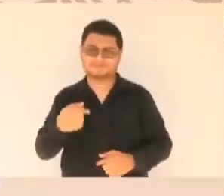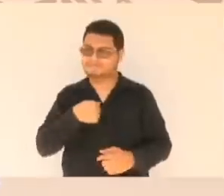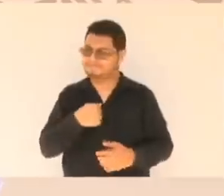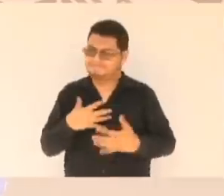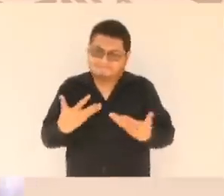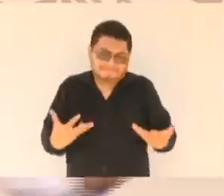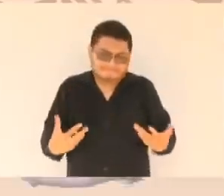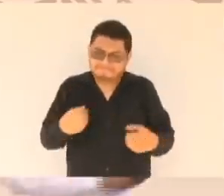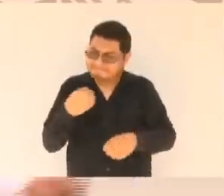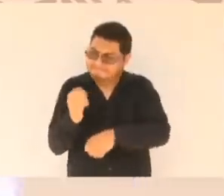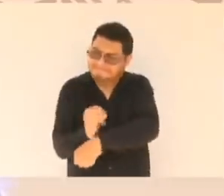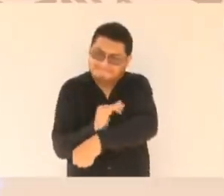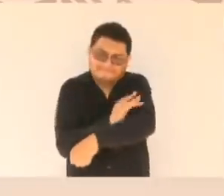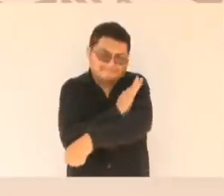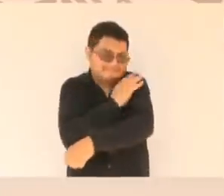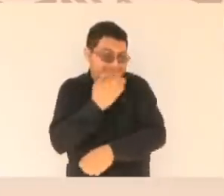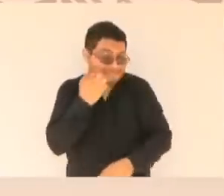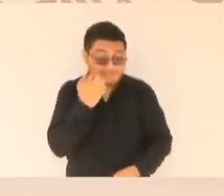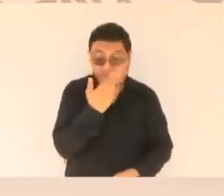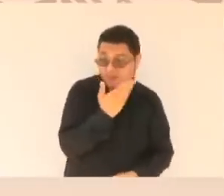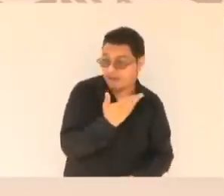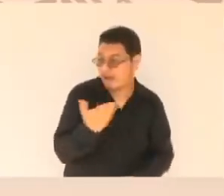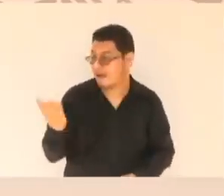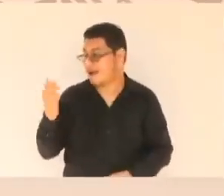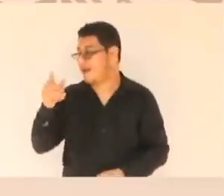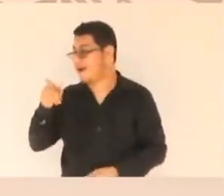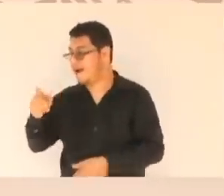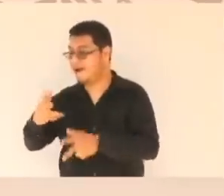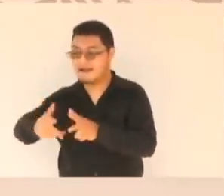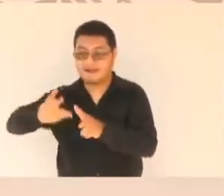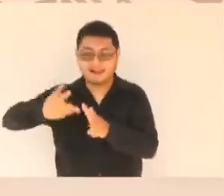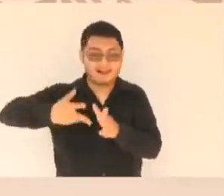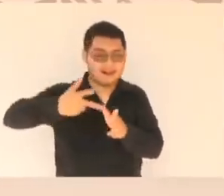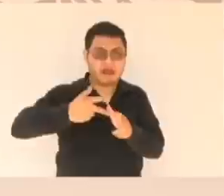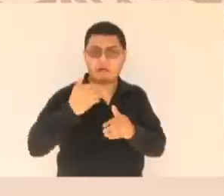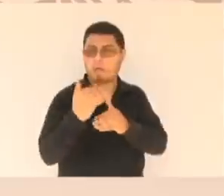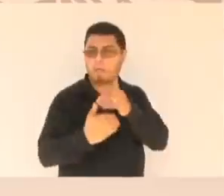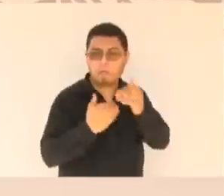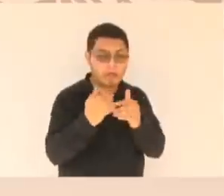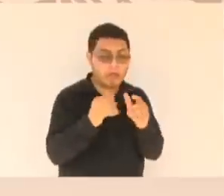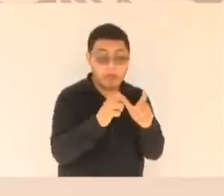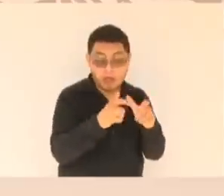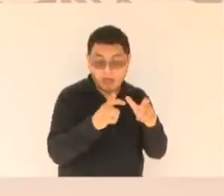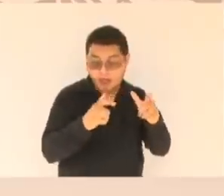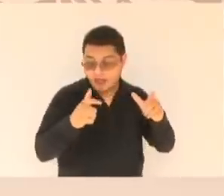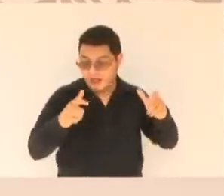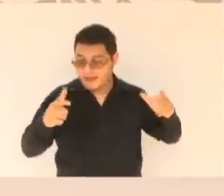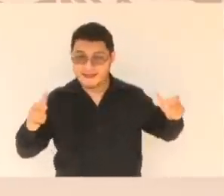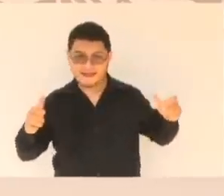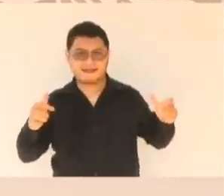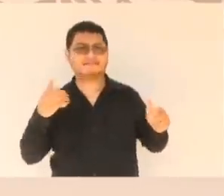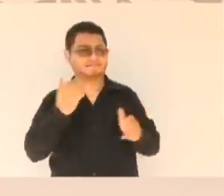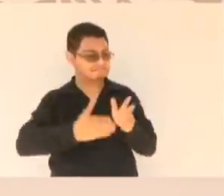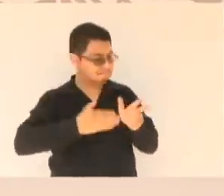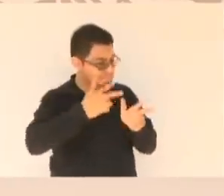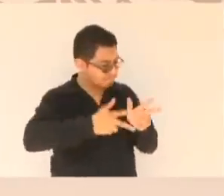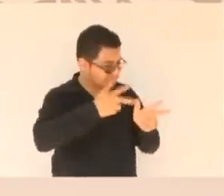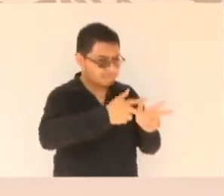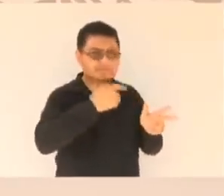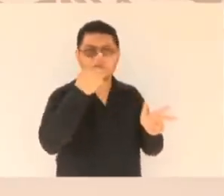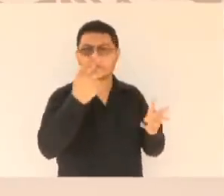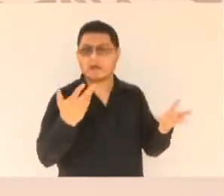mucha satisfacción poder ver estas obras en proceso, en construcción, para que